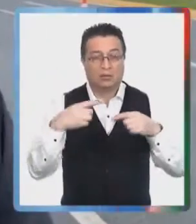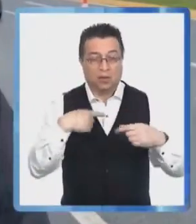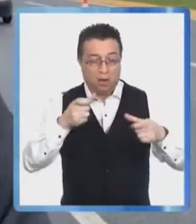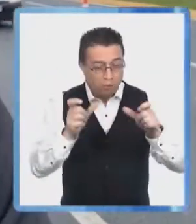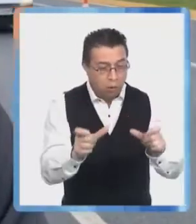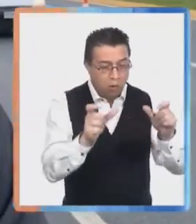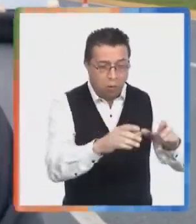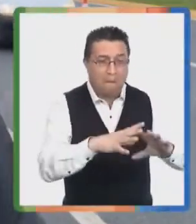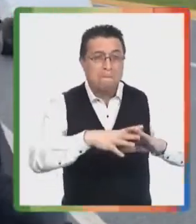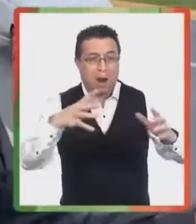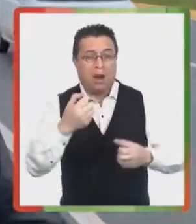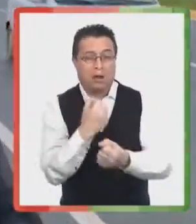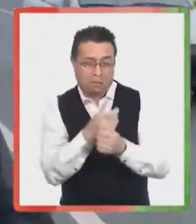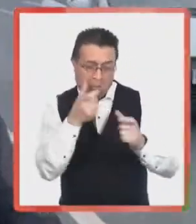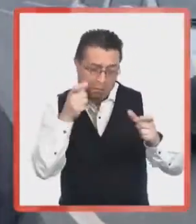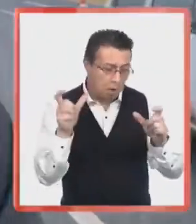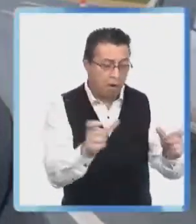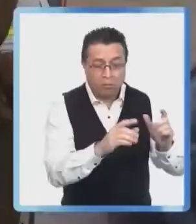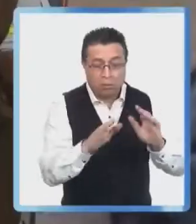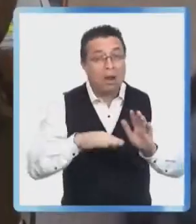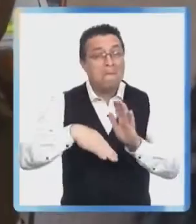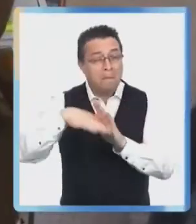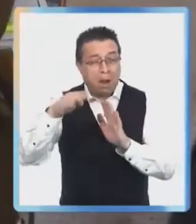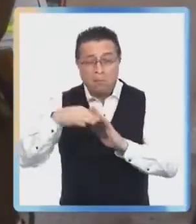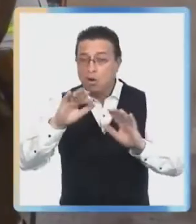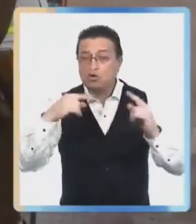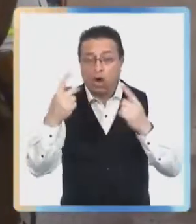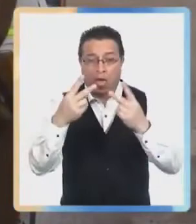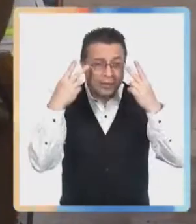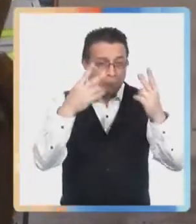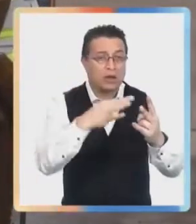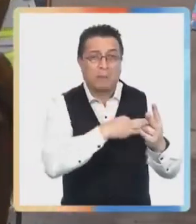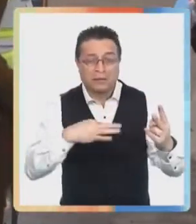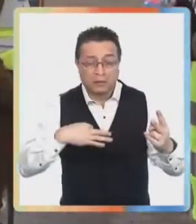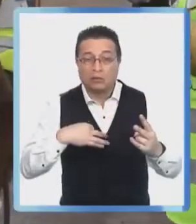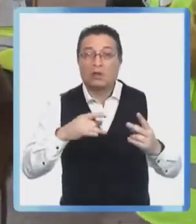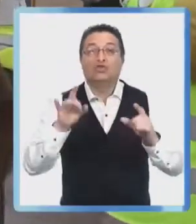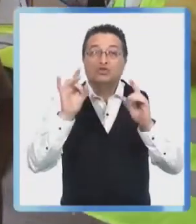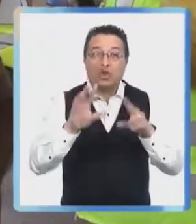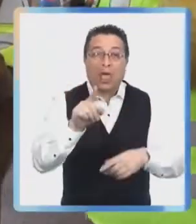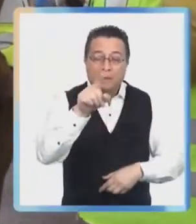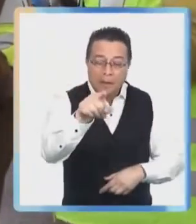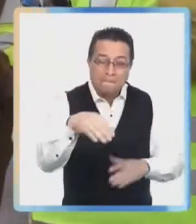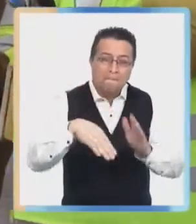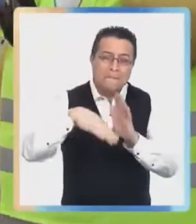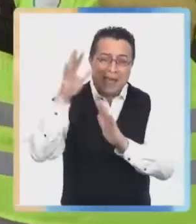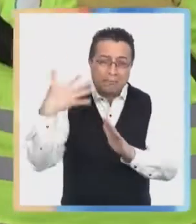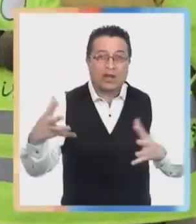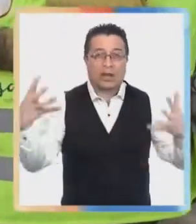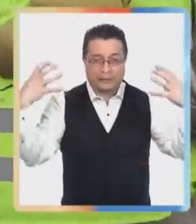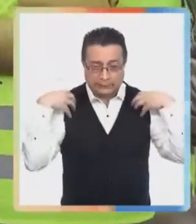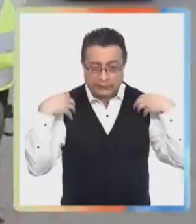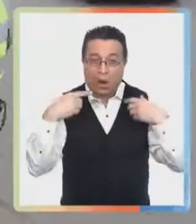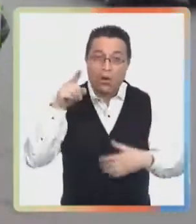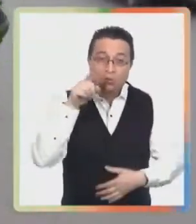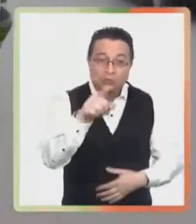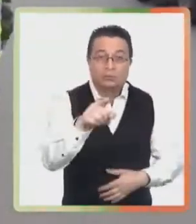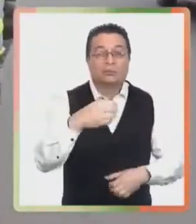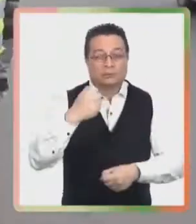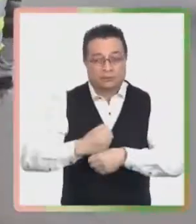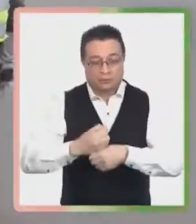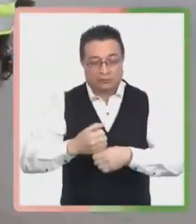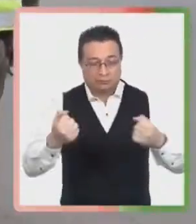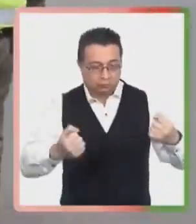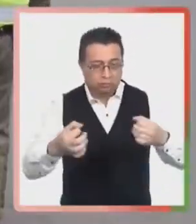está en nuestras manos. Por más fiscalizaciones que haga el gobierno, la policía o el Ministerio de Obras Públicas o de Transporte, va a estar siempre en manos de